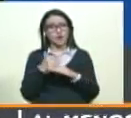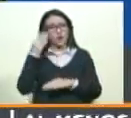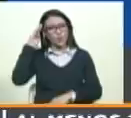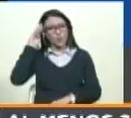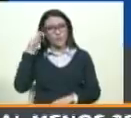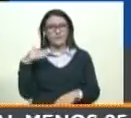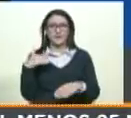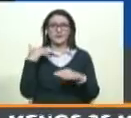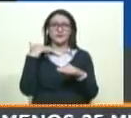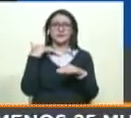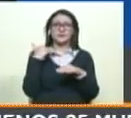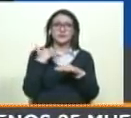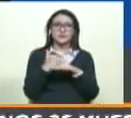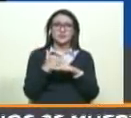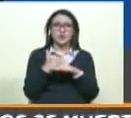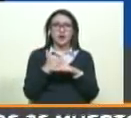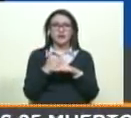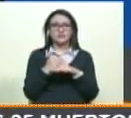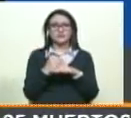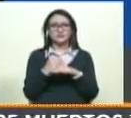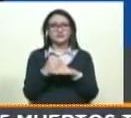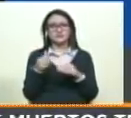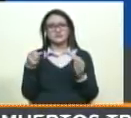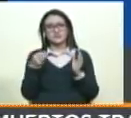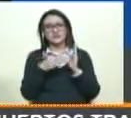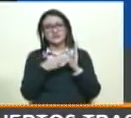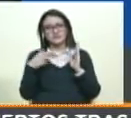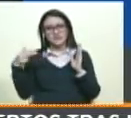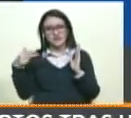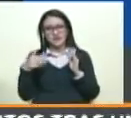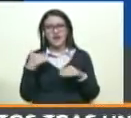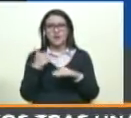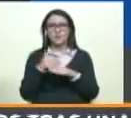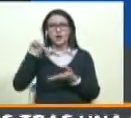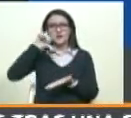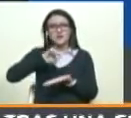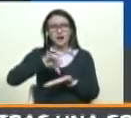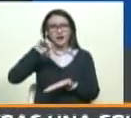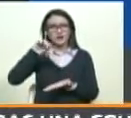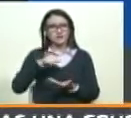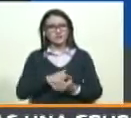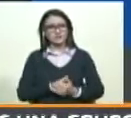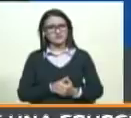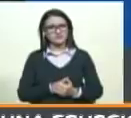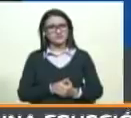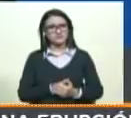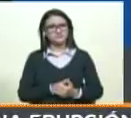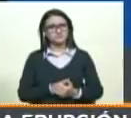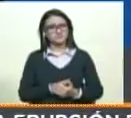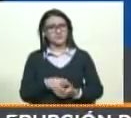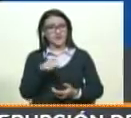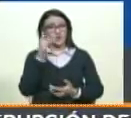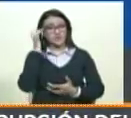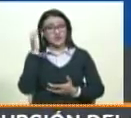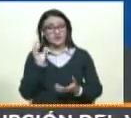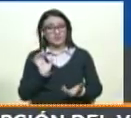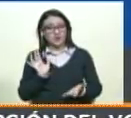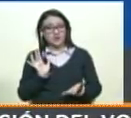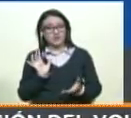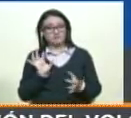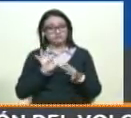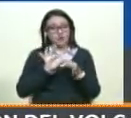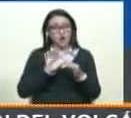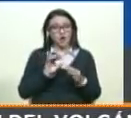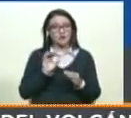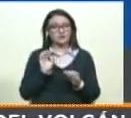como lo que han hecho en Siria, como lo que han hecho en Irán, y son ellos. Lo que pasa es que no, ellos fueron lo suficientemente inteligentes para no adherirse a la Corte